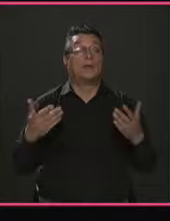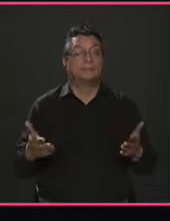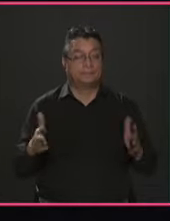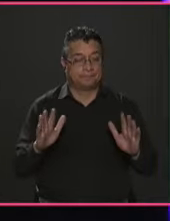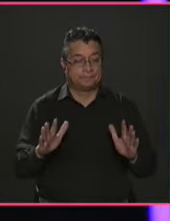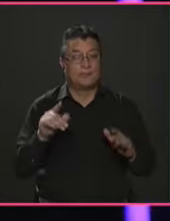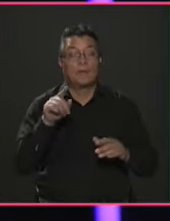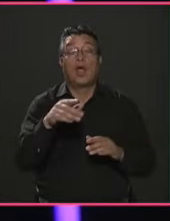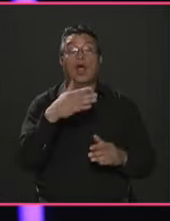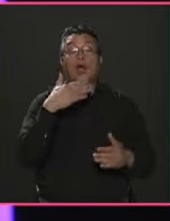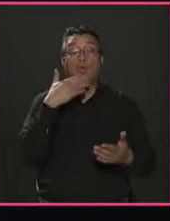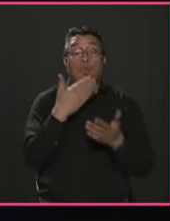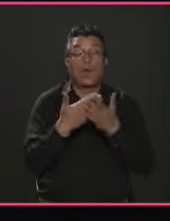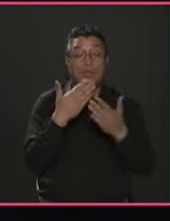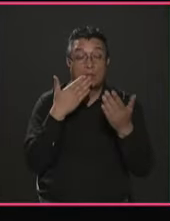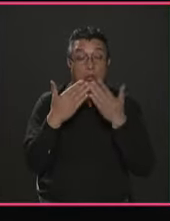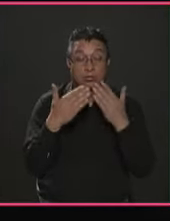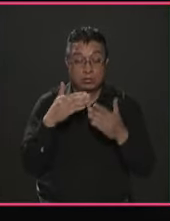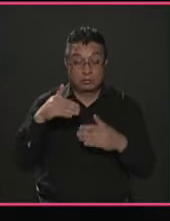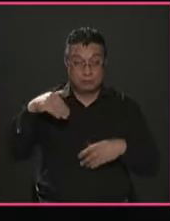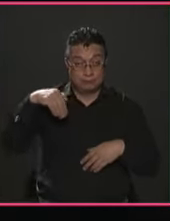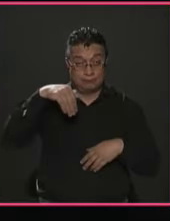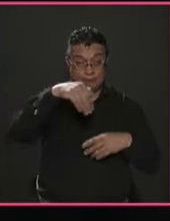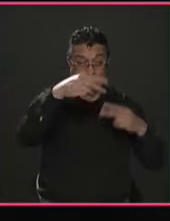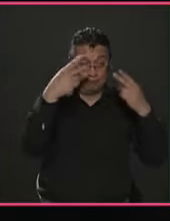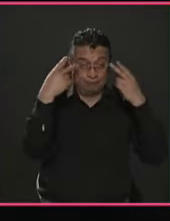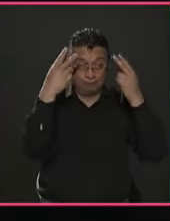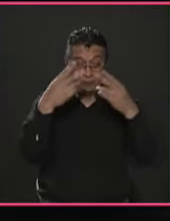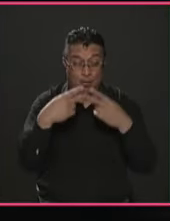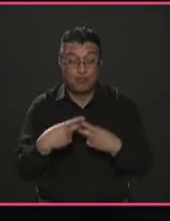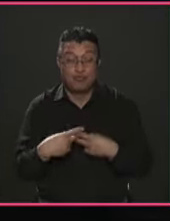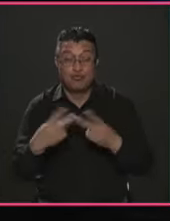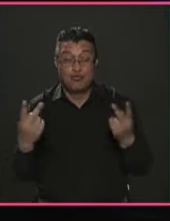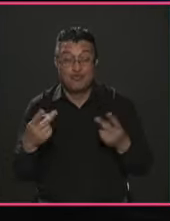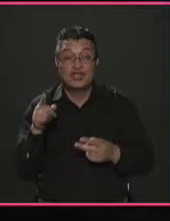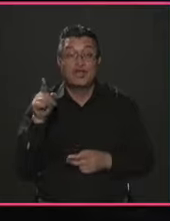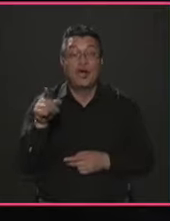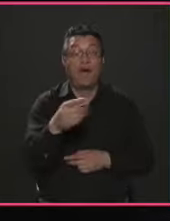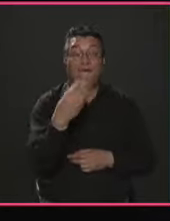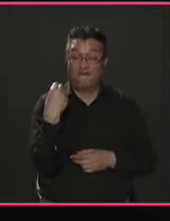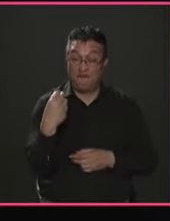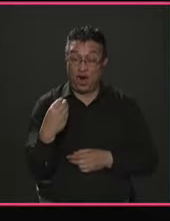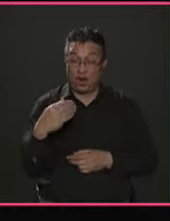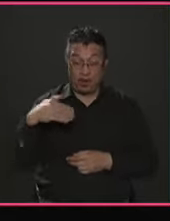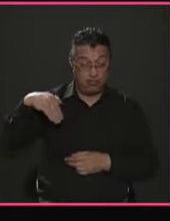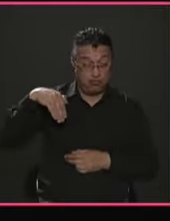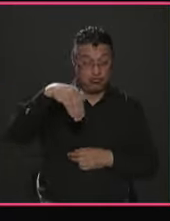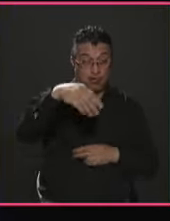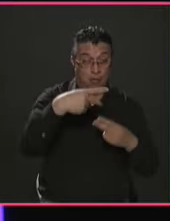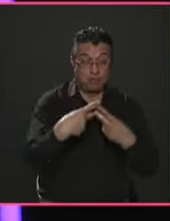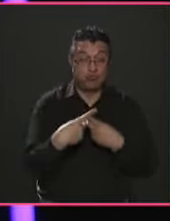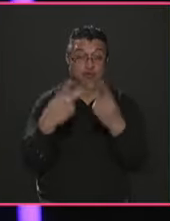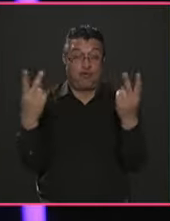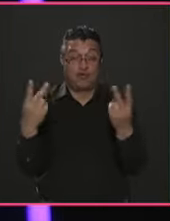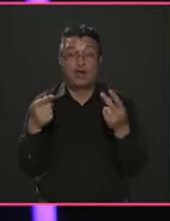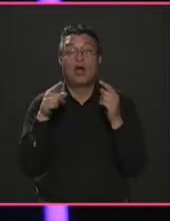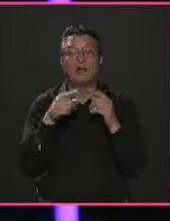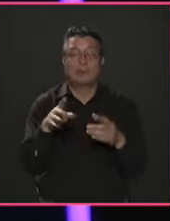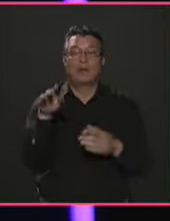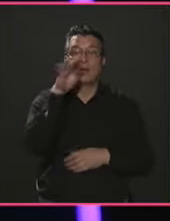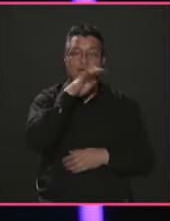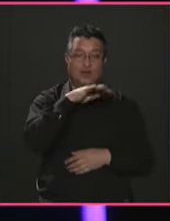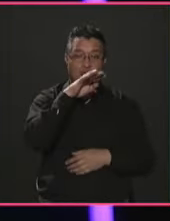hablamos del transporte público Normalmente se dice que un buen transporte público Es uno que se utiliza por